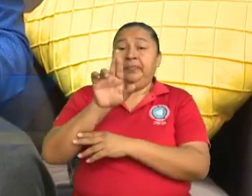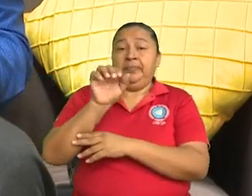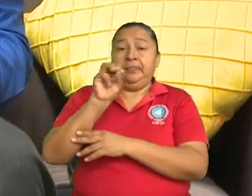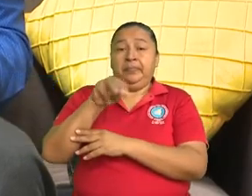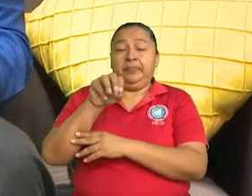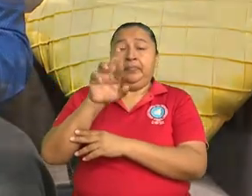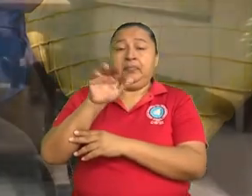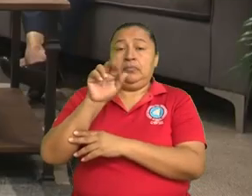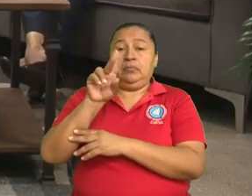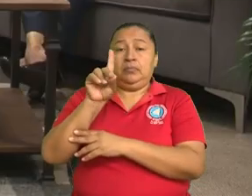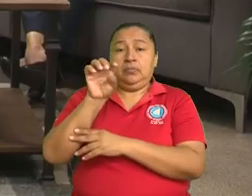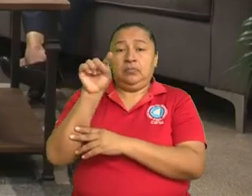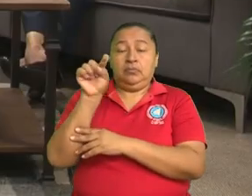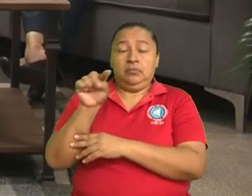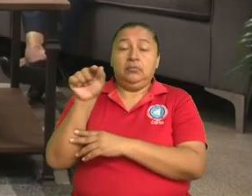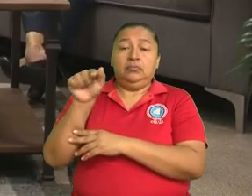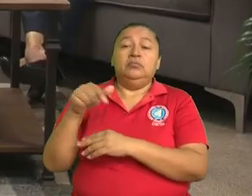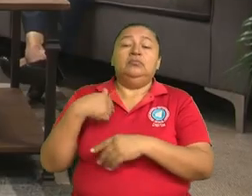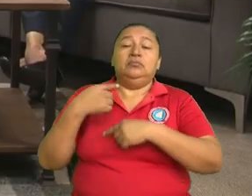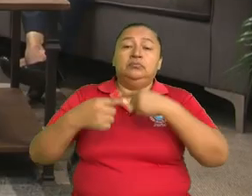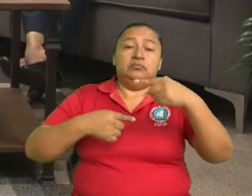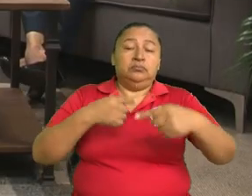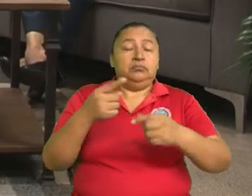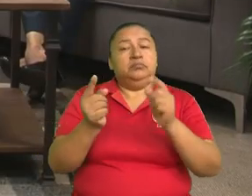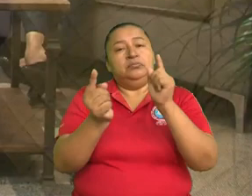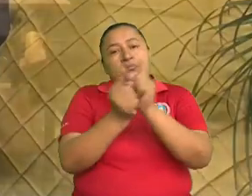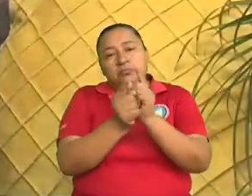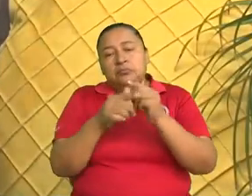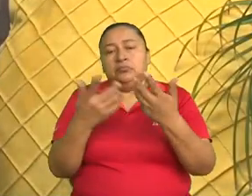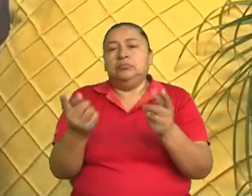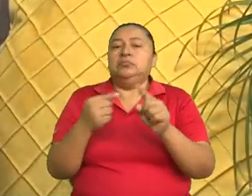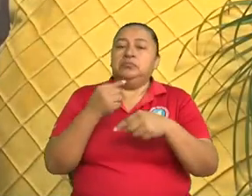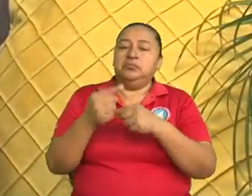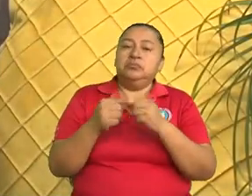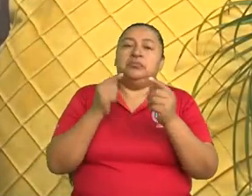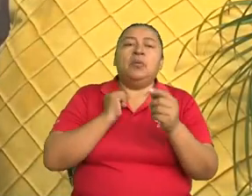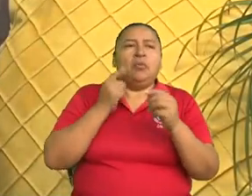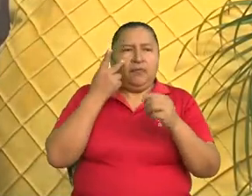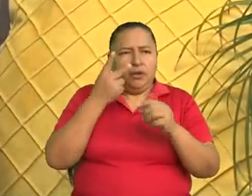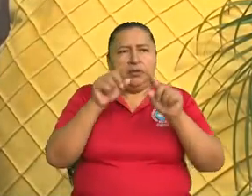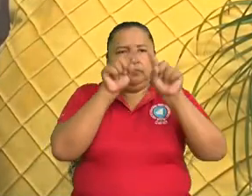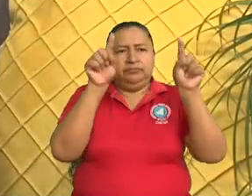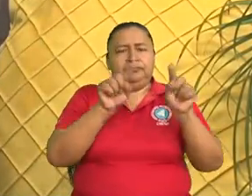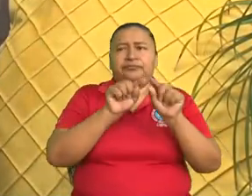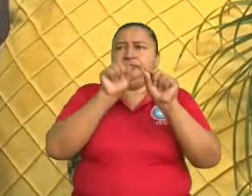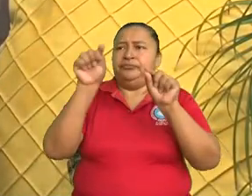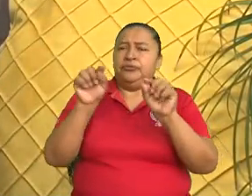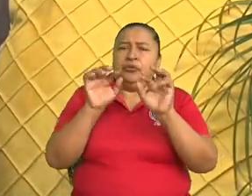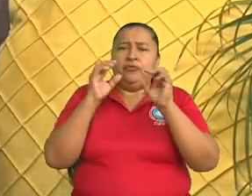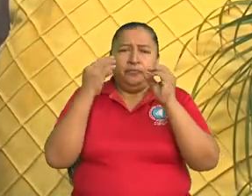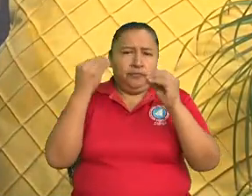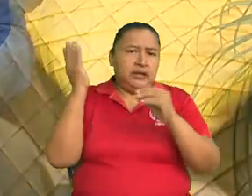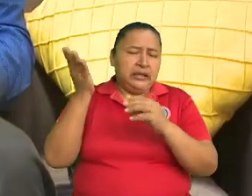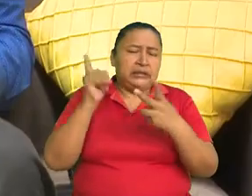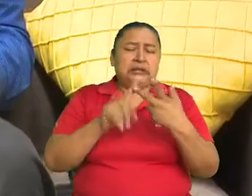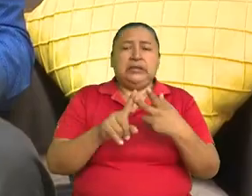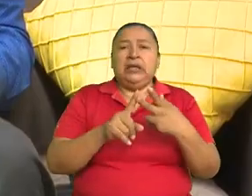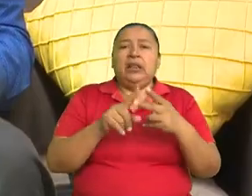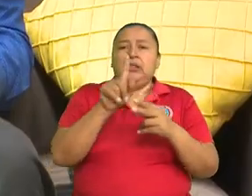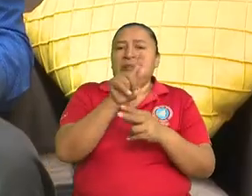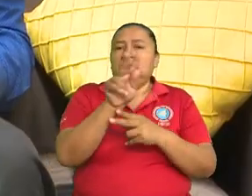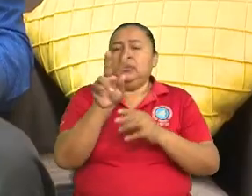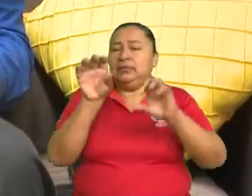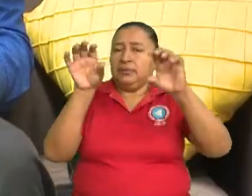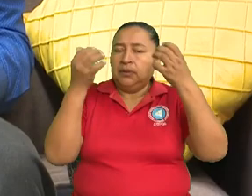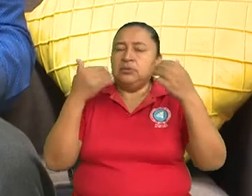pues dentro de esa dinámica, ciclos de encuentro, ciclos de trabajo, hemos visto videoconferencia, teleclase, es decir, un proceso